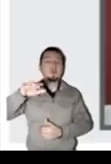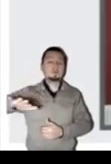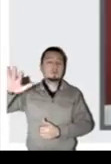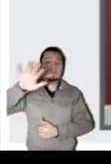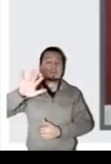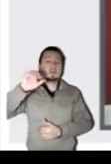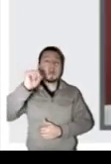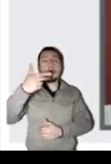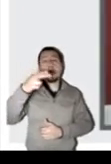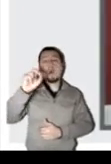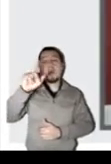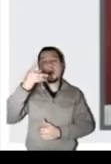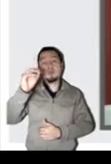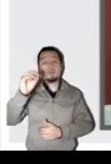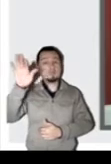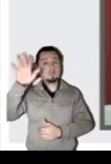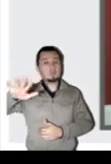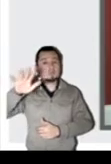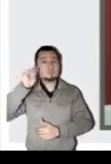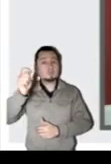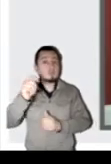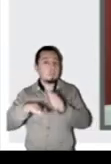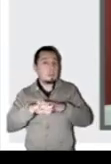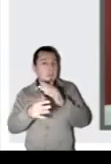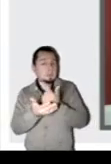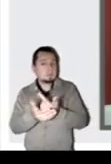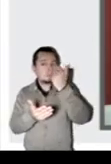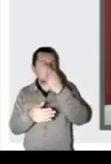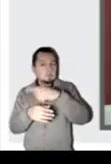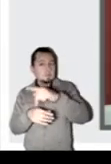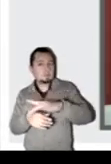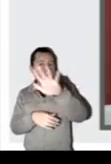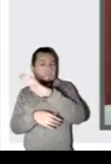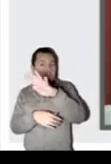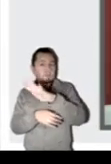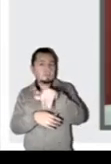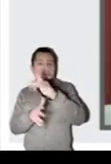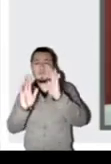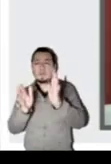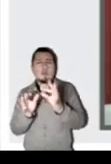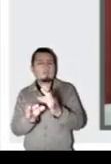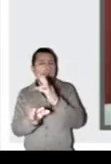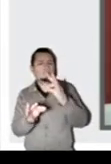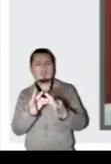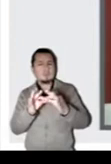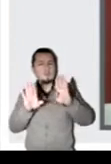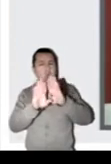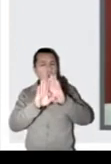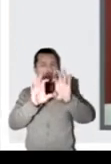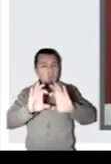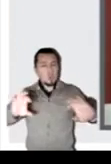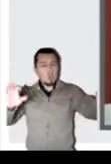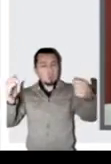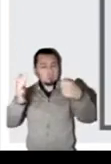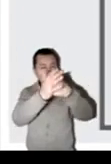aporte de contaminantes en los puntos más críticos del santiago en práctica ya terminamos la red de colectores pero